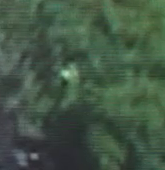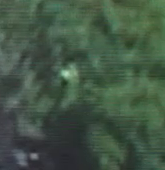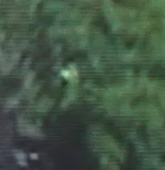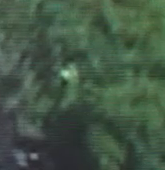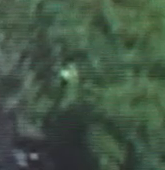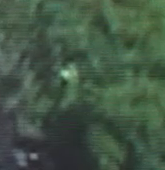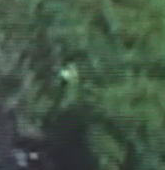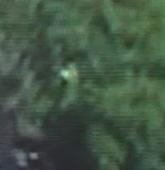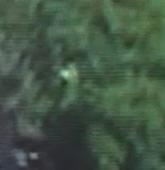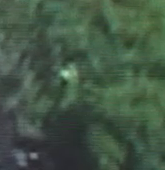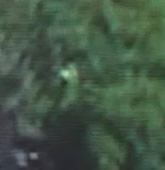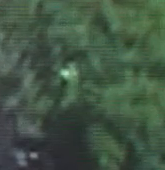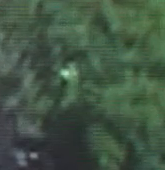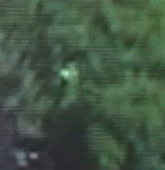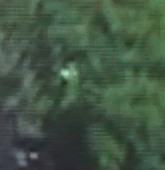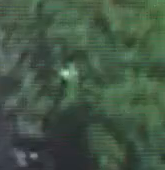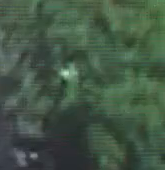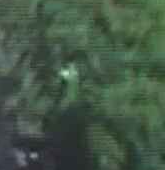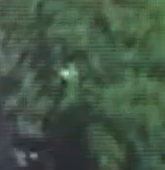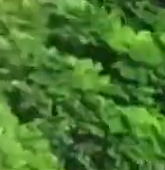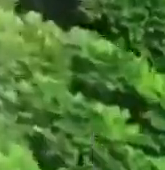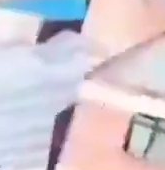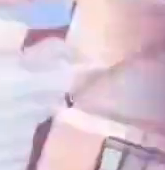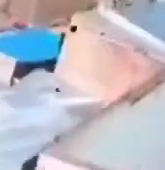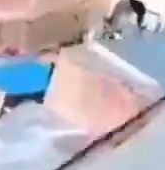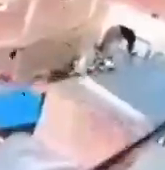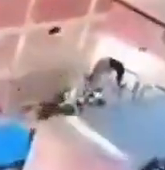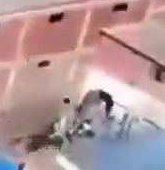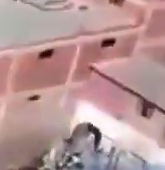nuestro país. Bienvenidos nuevamente.